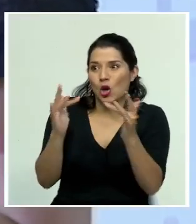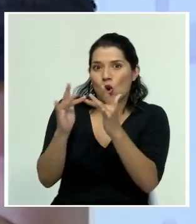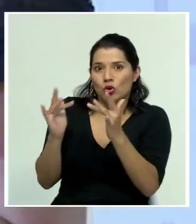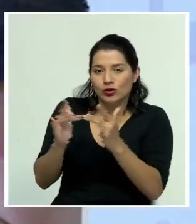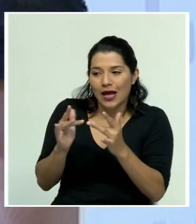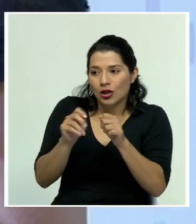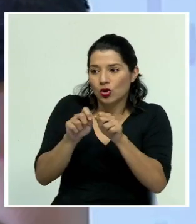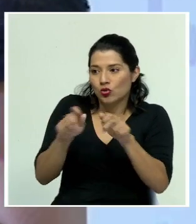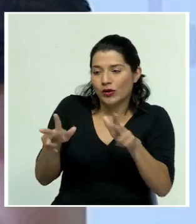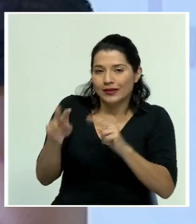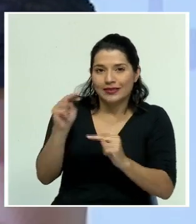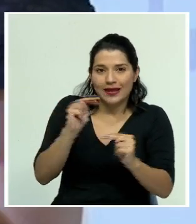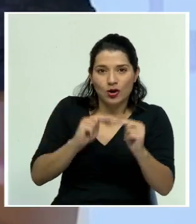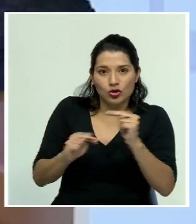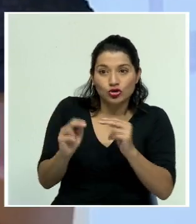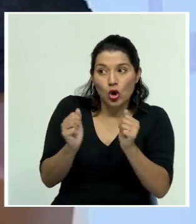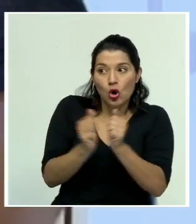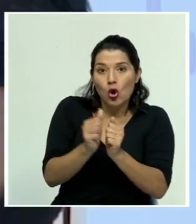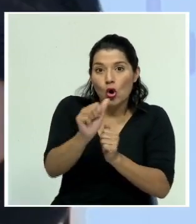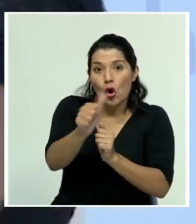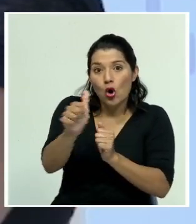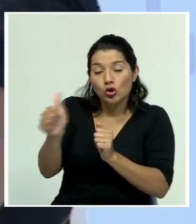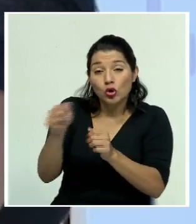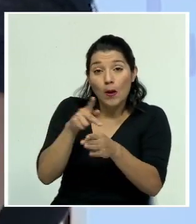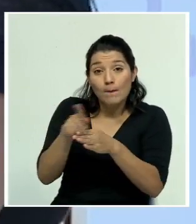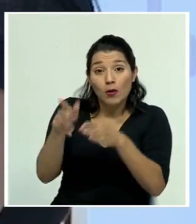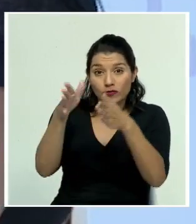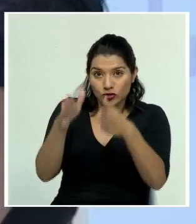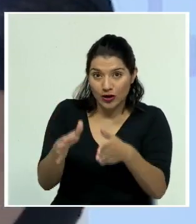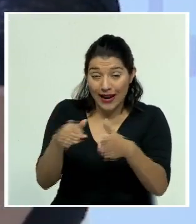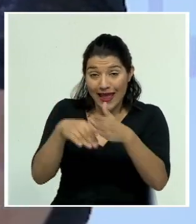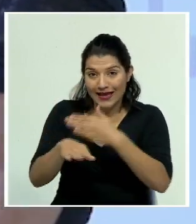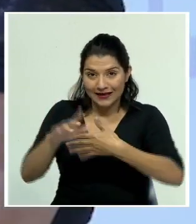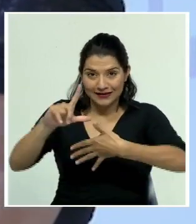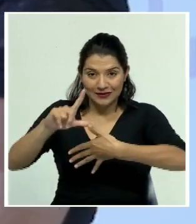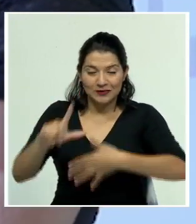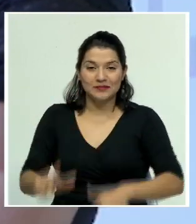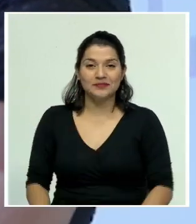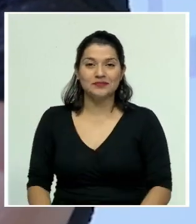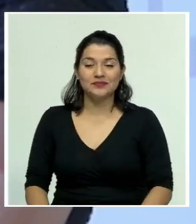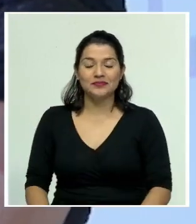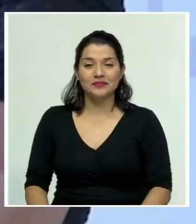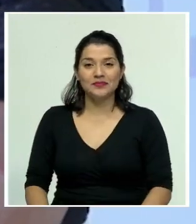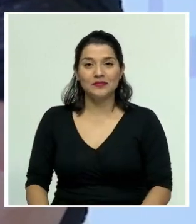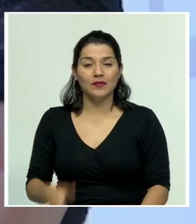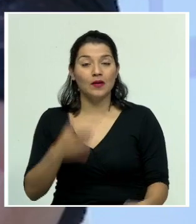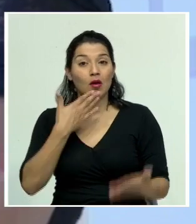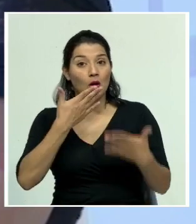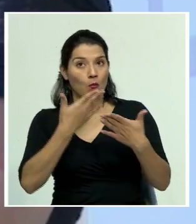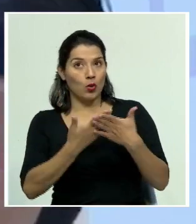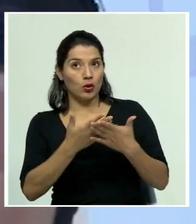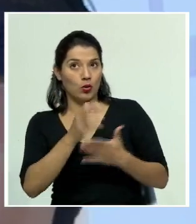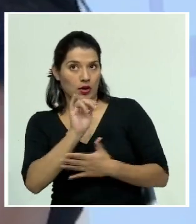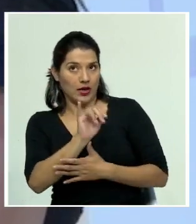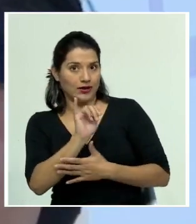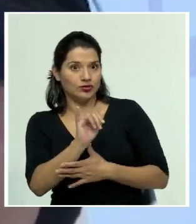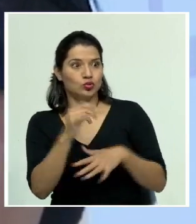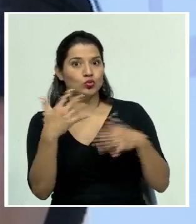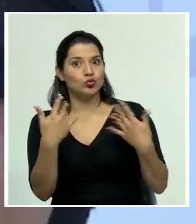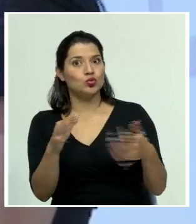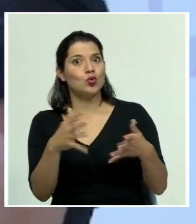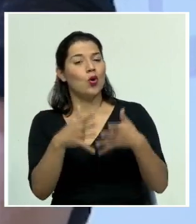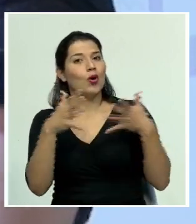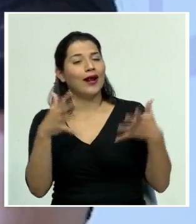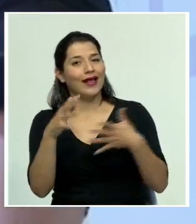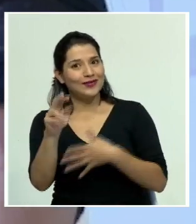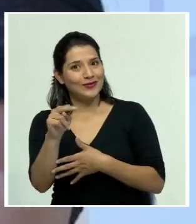y negocios con otros profesionales de Latinoamérica. Bueno, esto es una gran